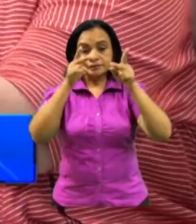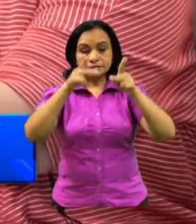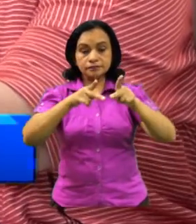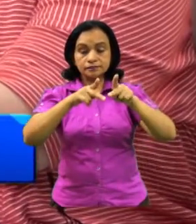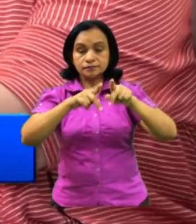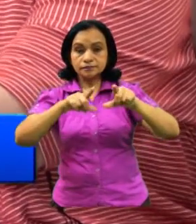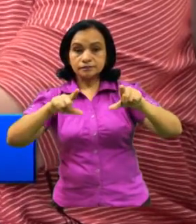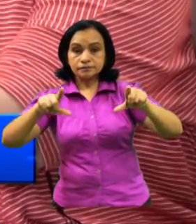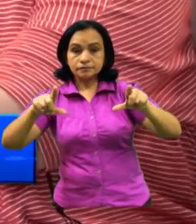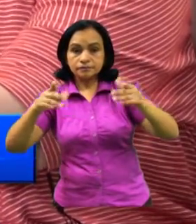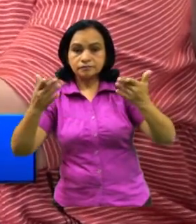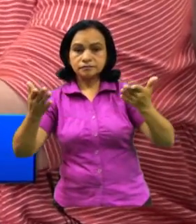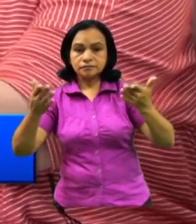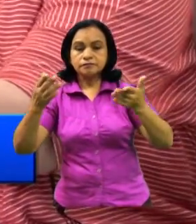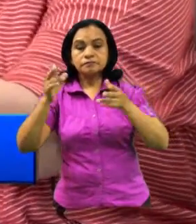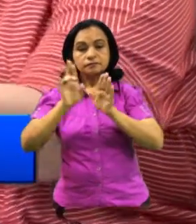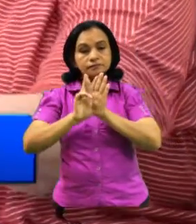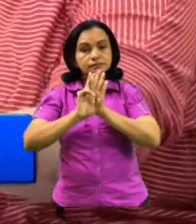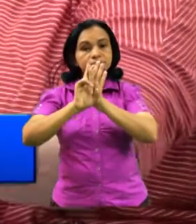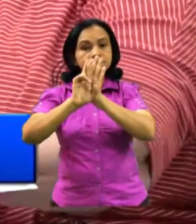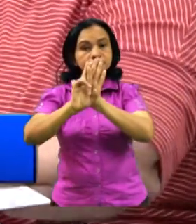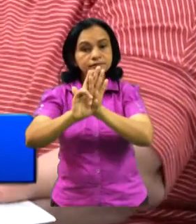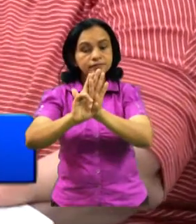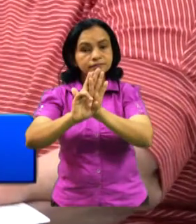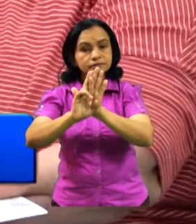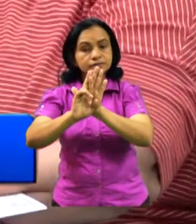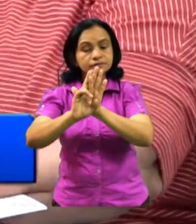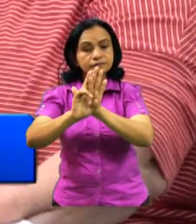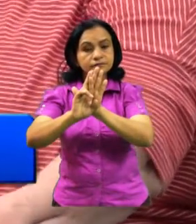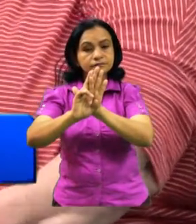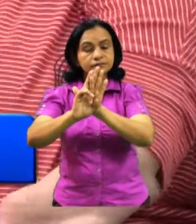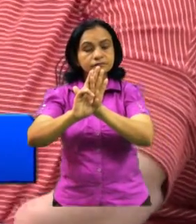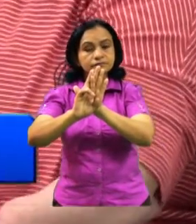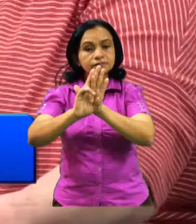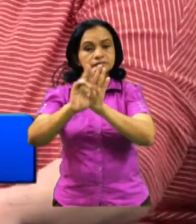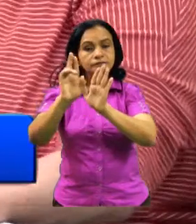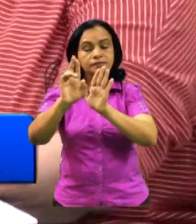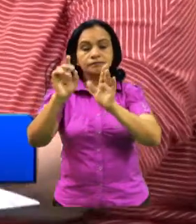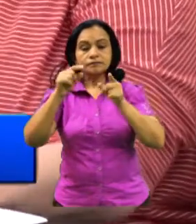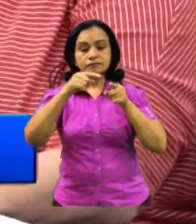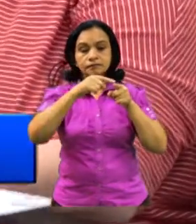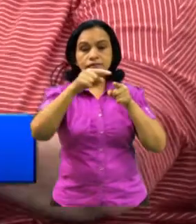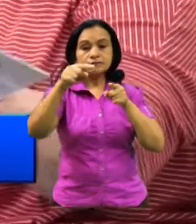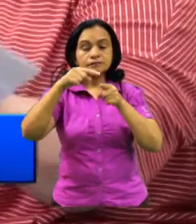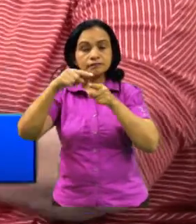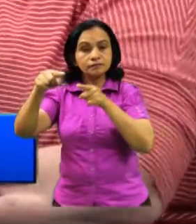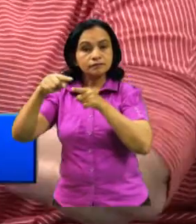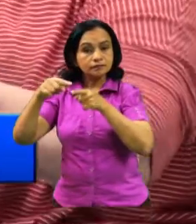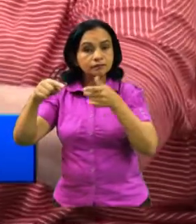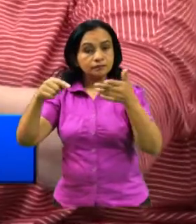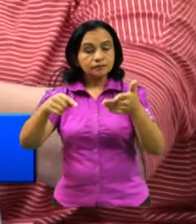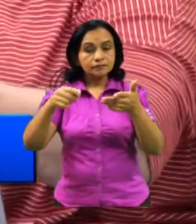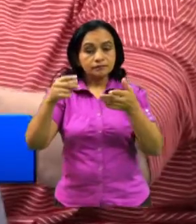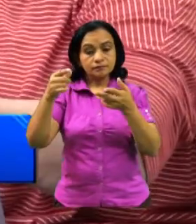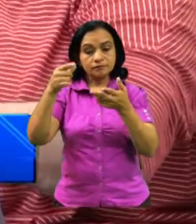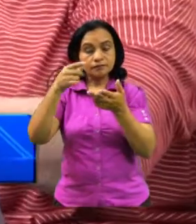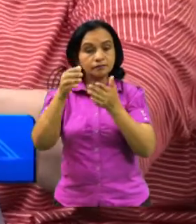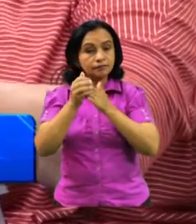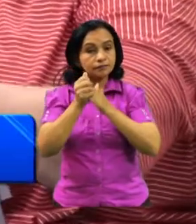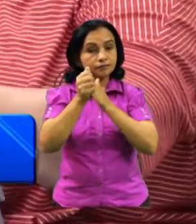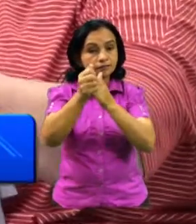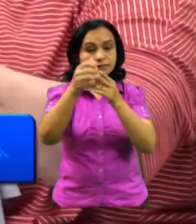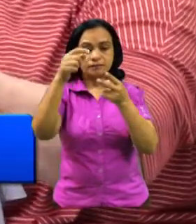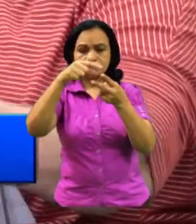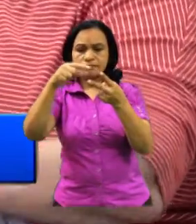planes de respuesta a nivel municipal. Estas dos herramientas